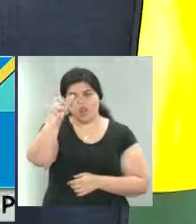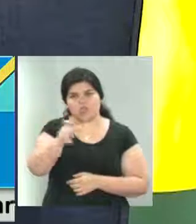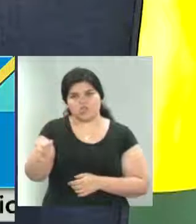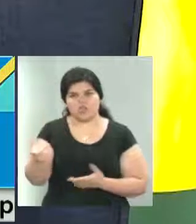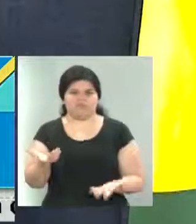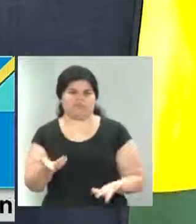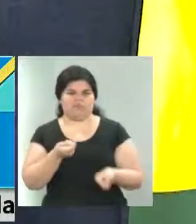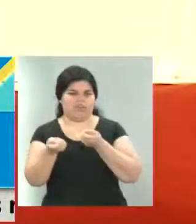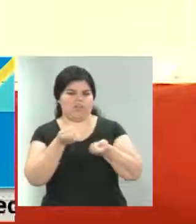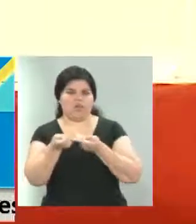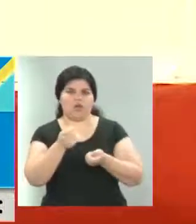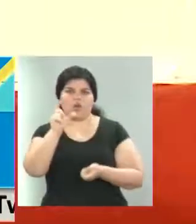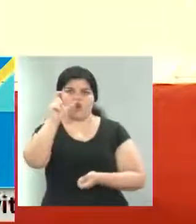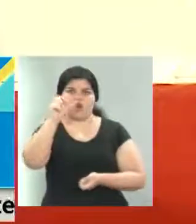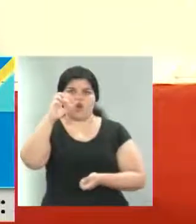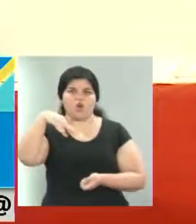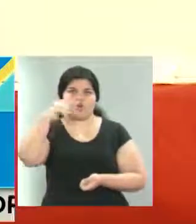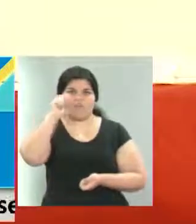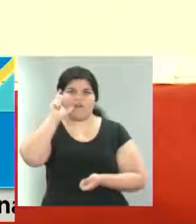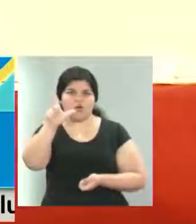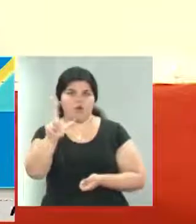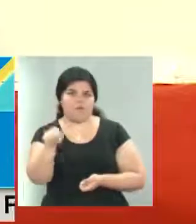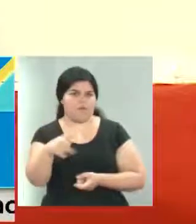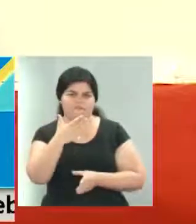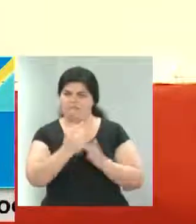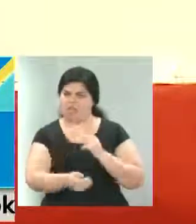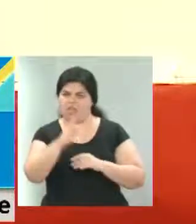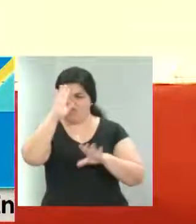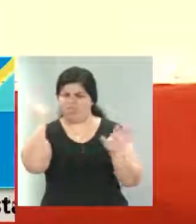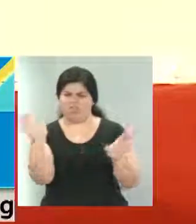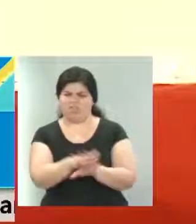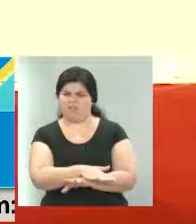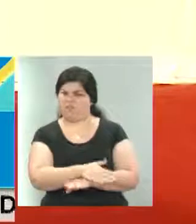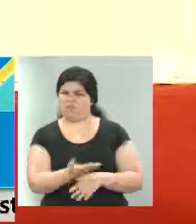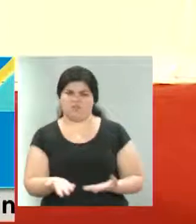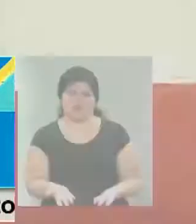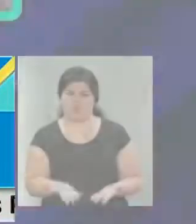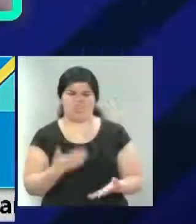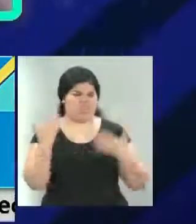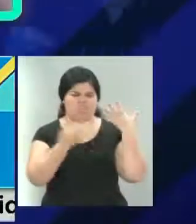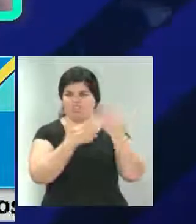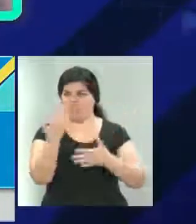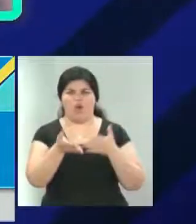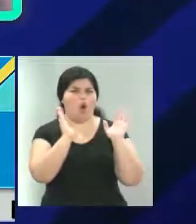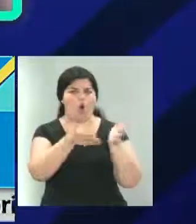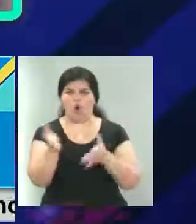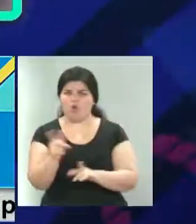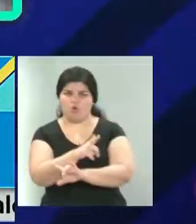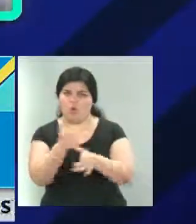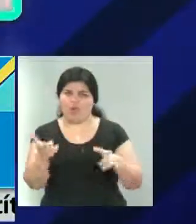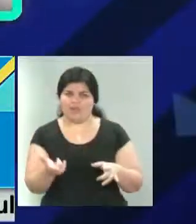mal manejo hasta de la Conmebol. Me parece que hubo una serie de desprolijidades, tanto antes como después del